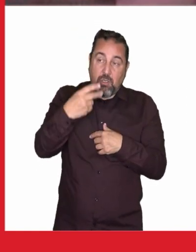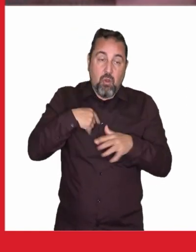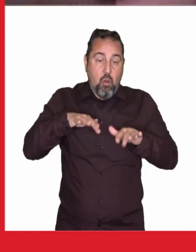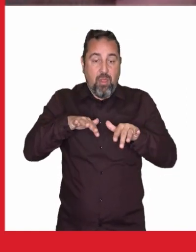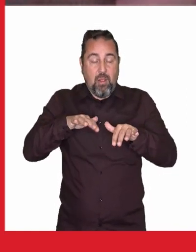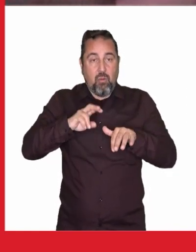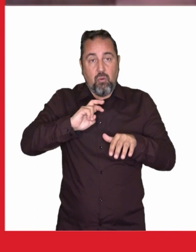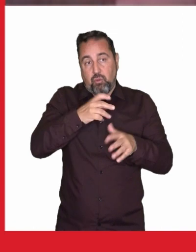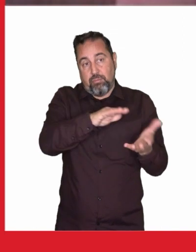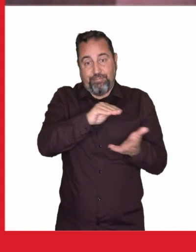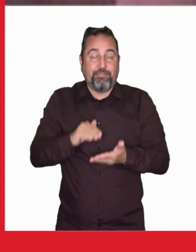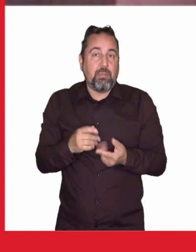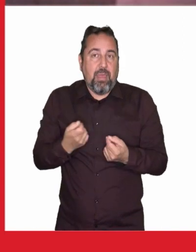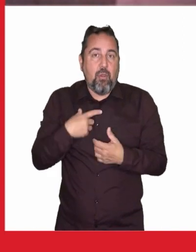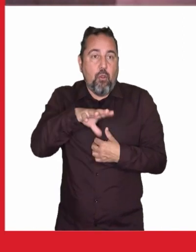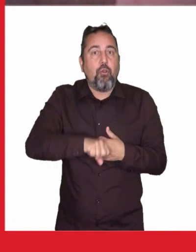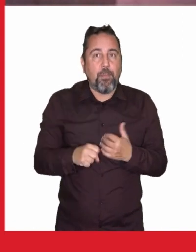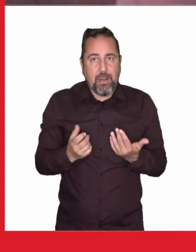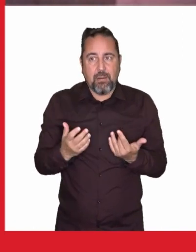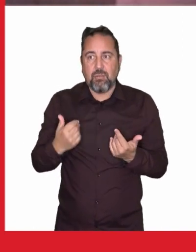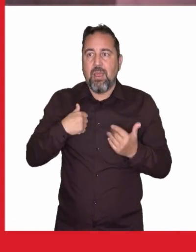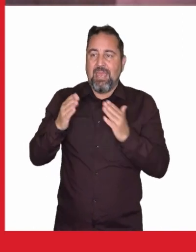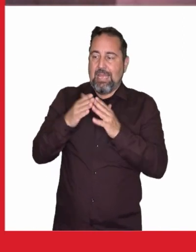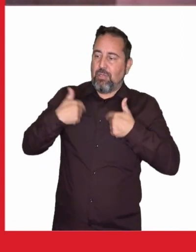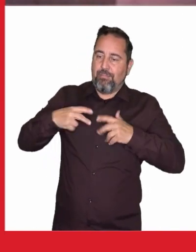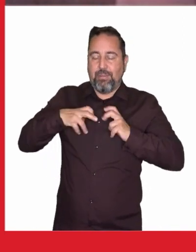ponte, 2 años, dentro de 2 años voy a tener que comprarme otro.